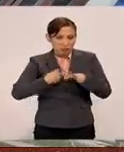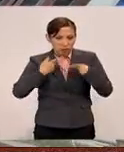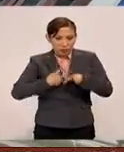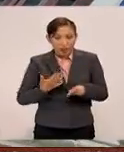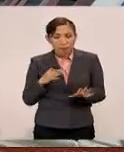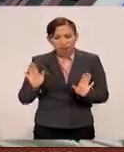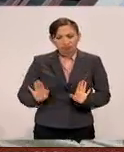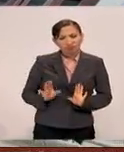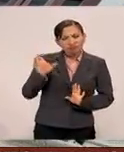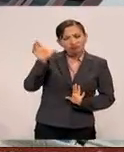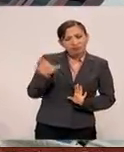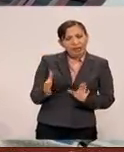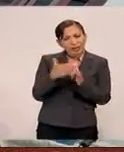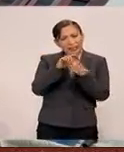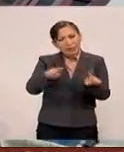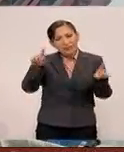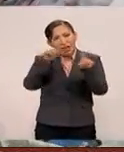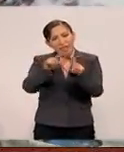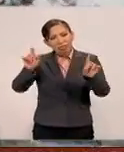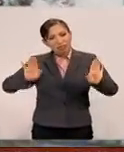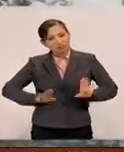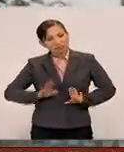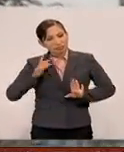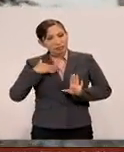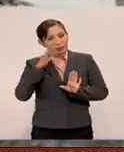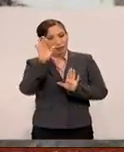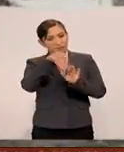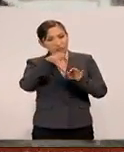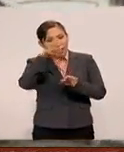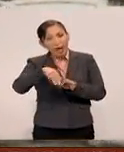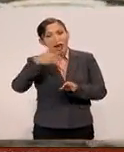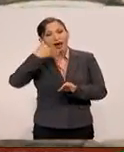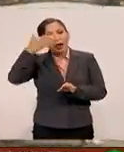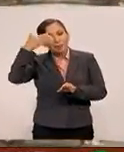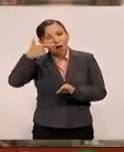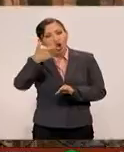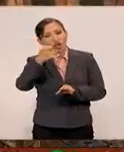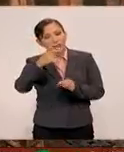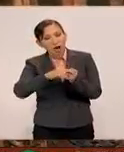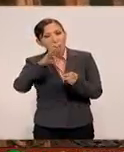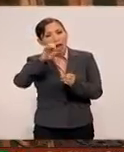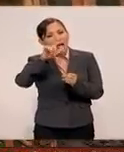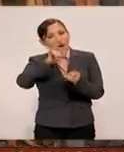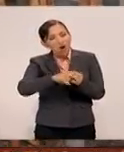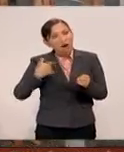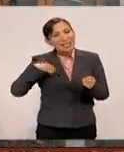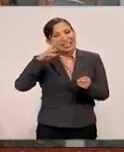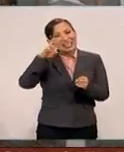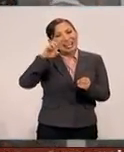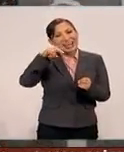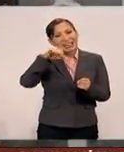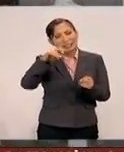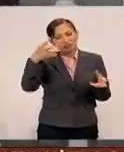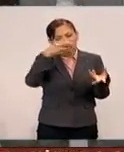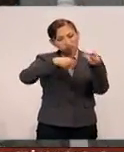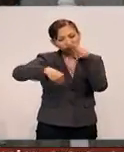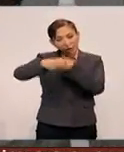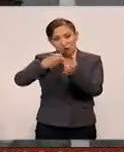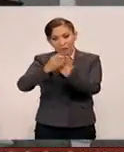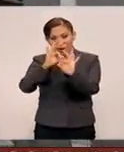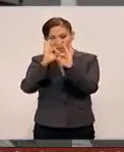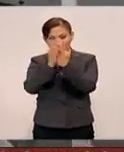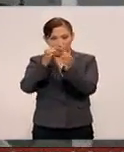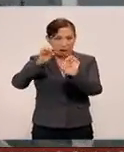Se caracteriza por una gran variedad de estilos, mudéjar, mozárabe, gótico, barroco y renacentista, mezclados con nuevas